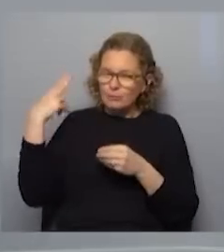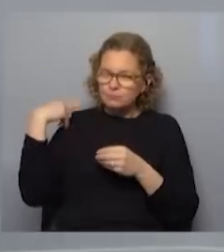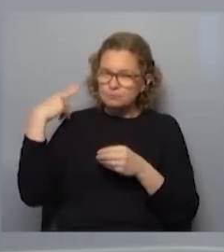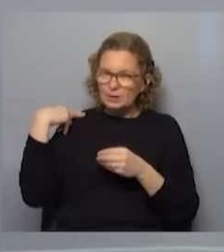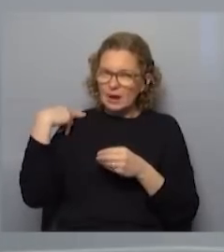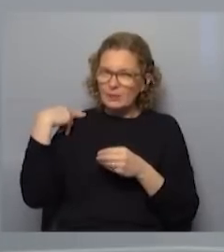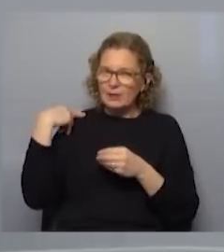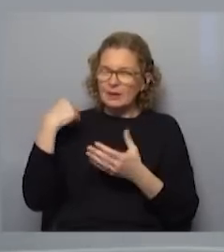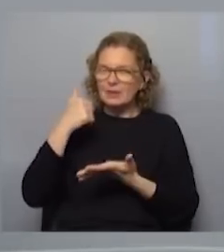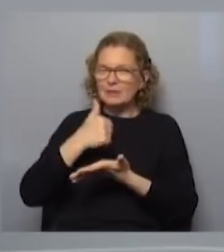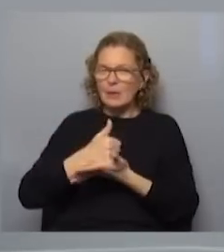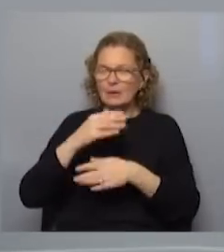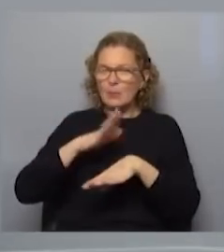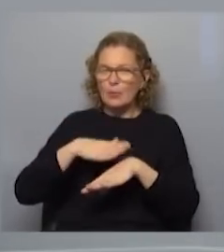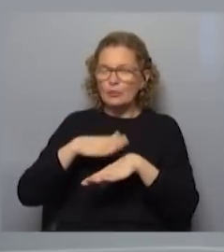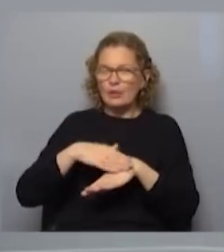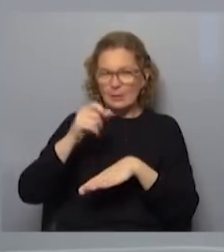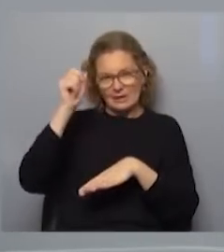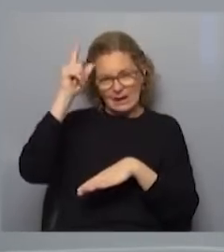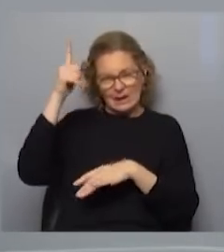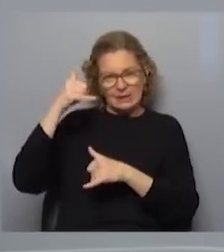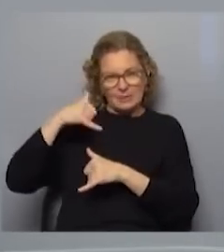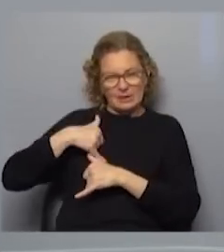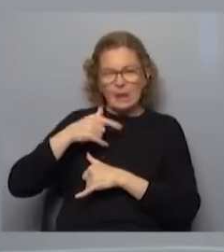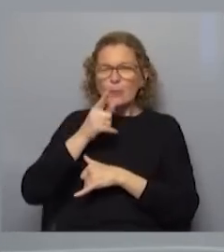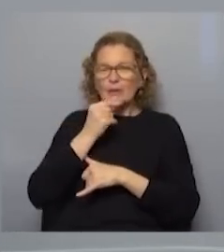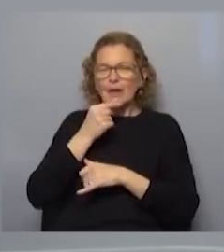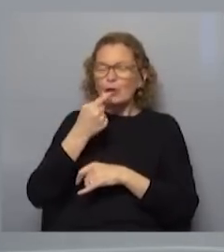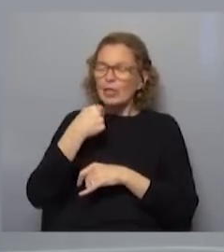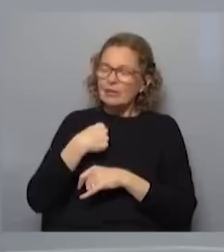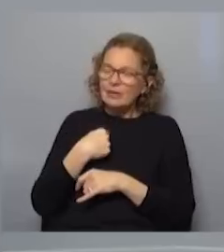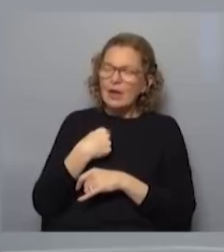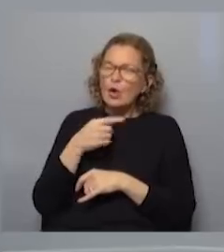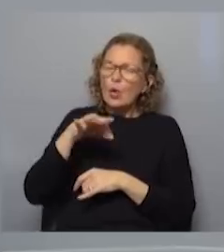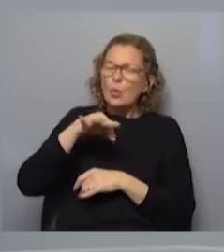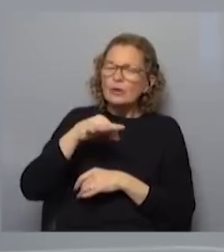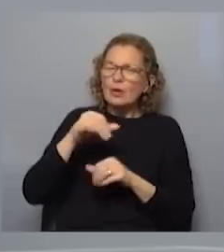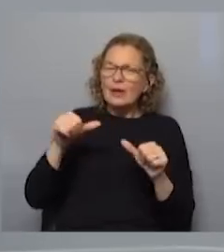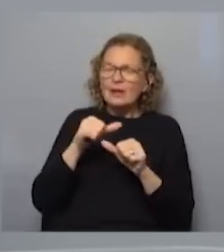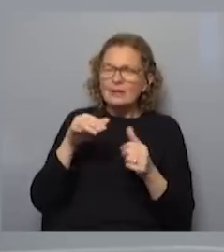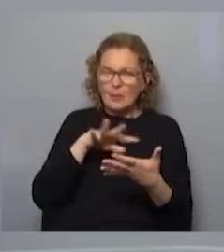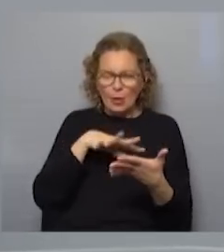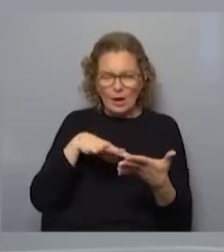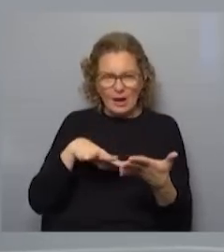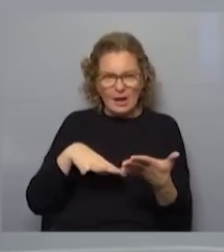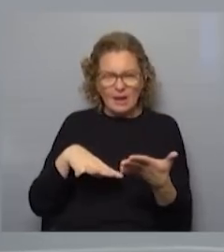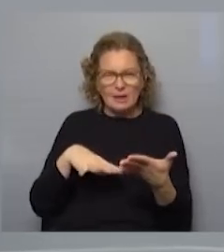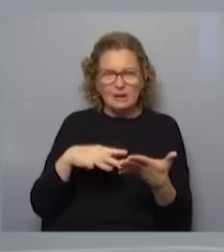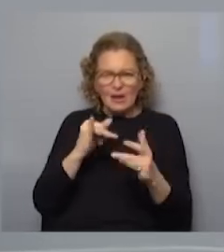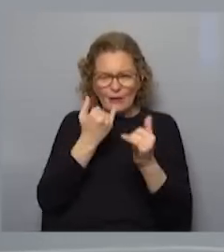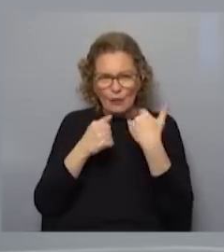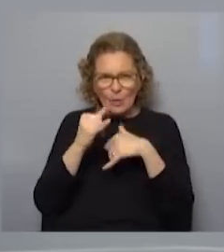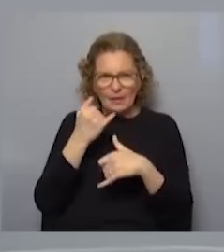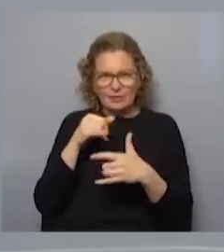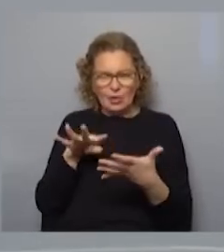que estuvieron a cargo de inteligencia militar incluso policial nos decían lo único que hacíamos era leer los diarios y sacar información